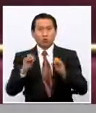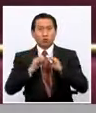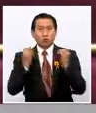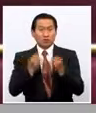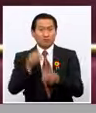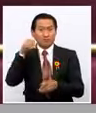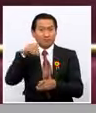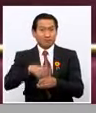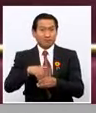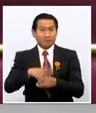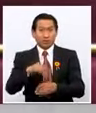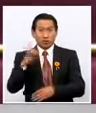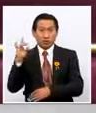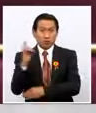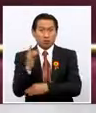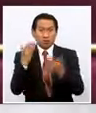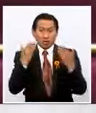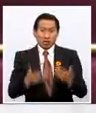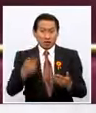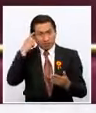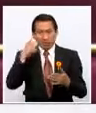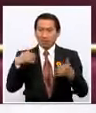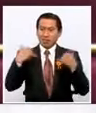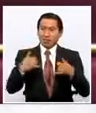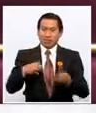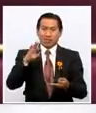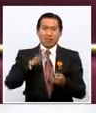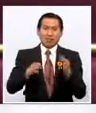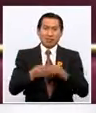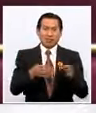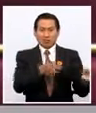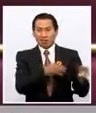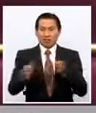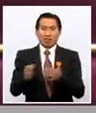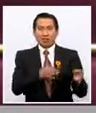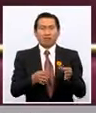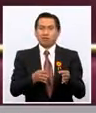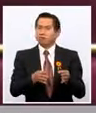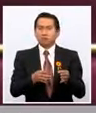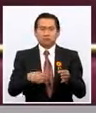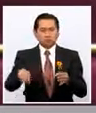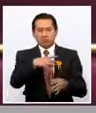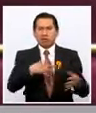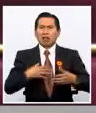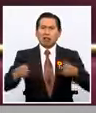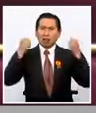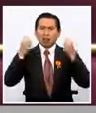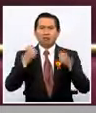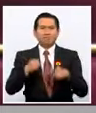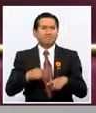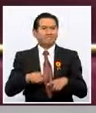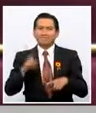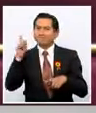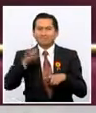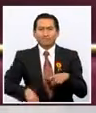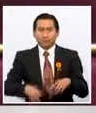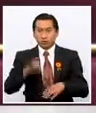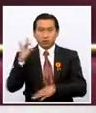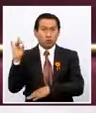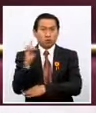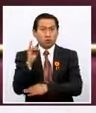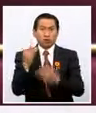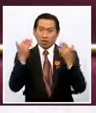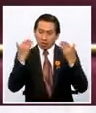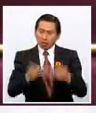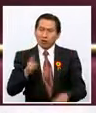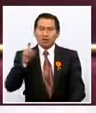no está ni para juegos de fechas electorales ni para movilizaciones el país está para cuidar